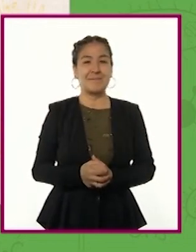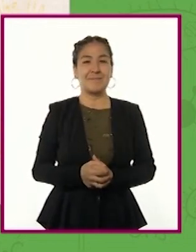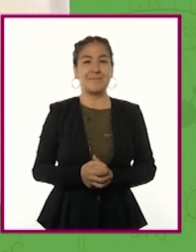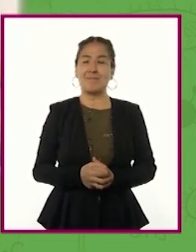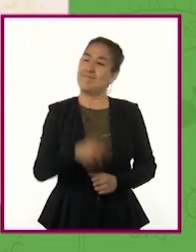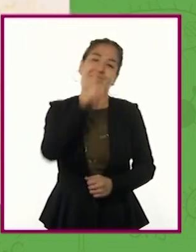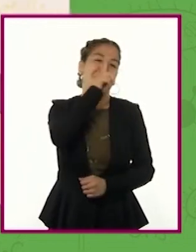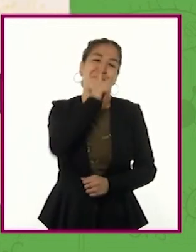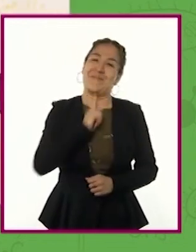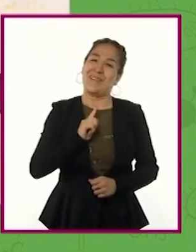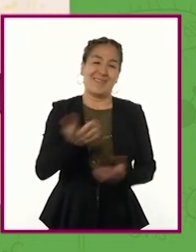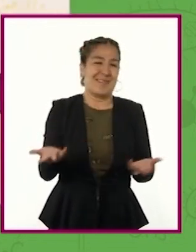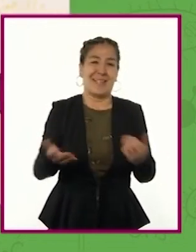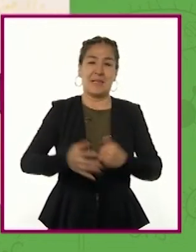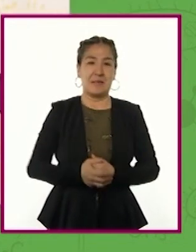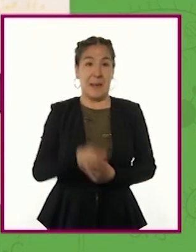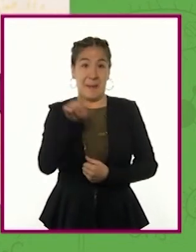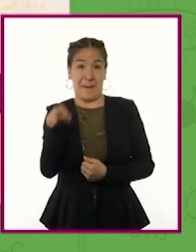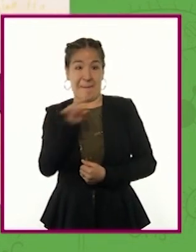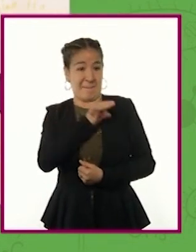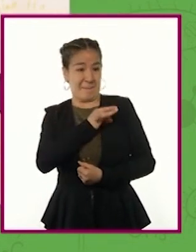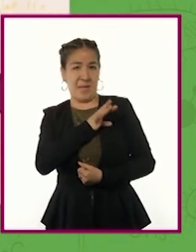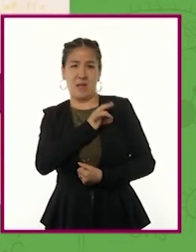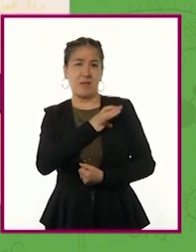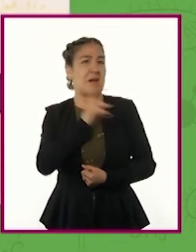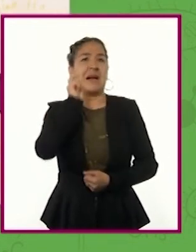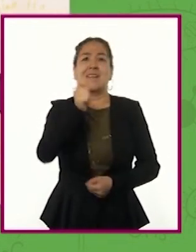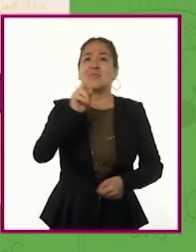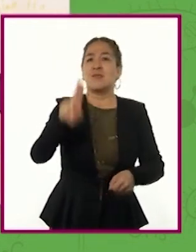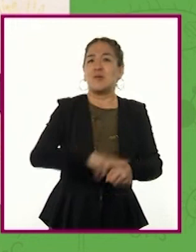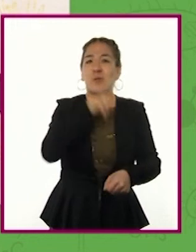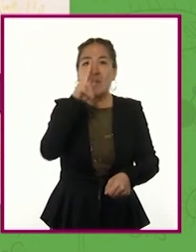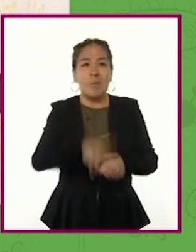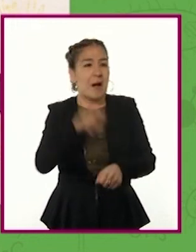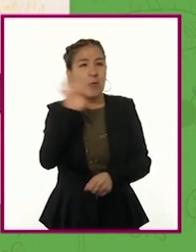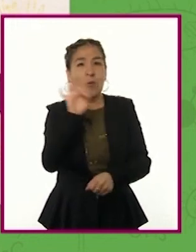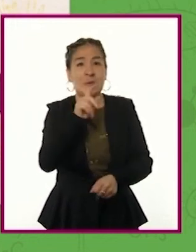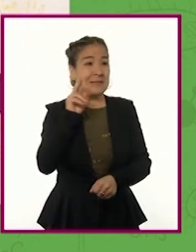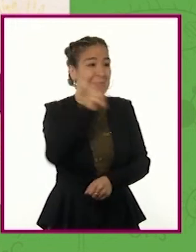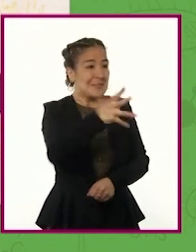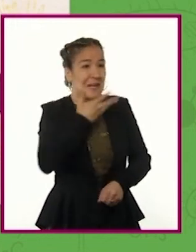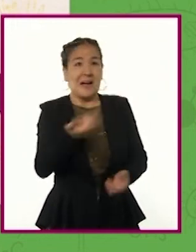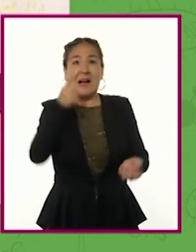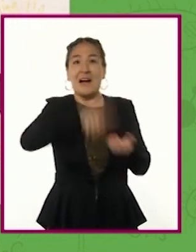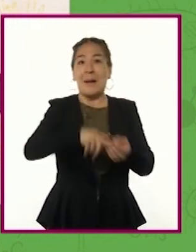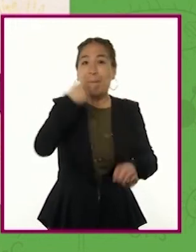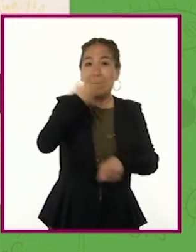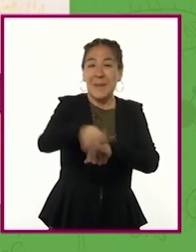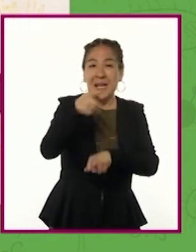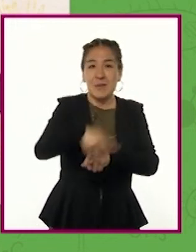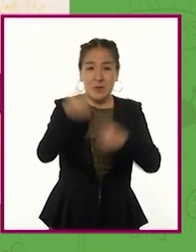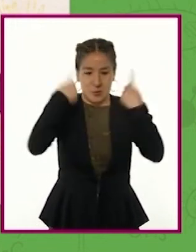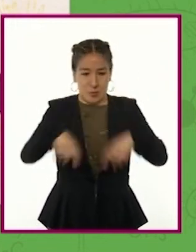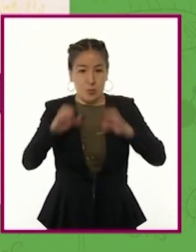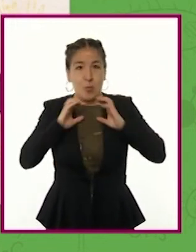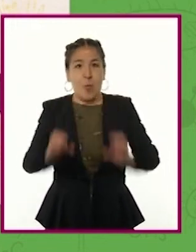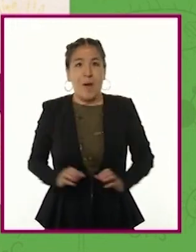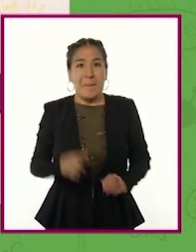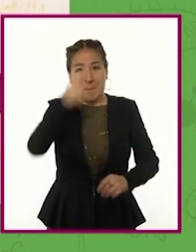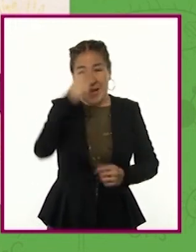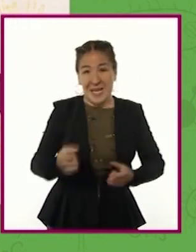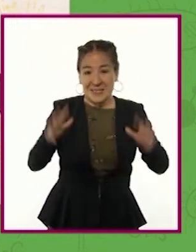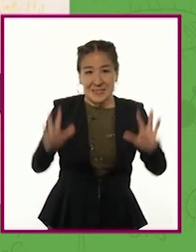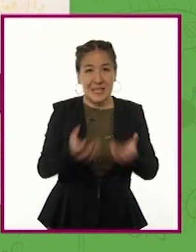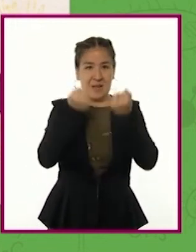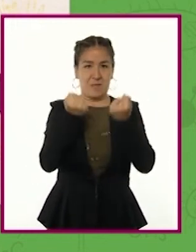Es mito. El miedo es una respuesta ante el peligro que está vinculado a un instinto de supervivencia y